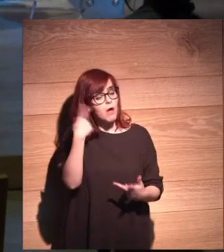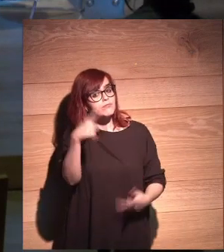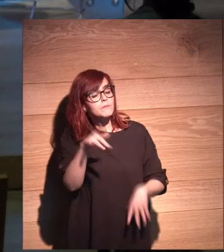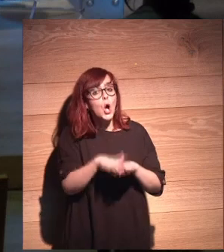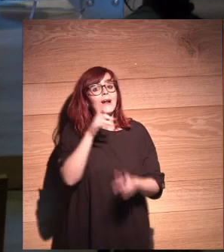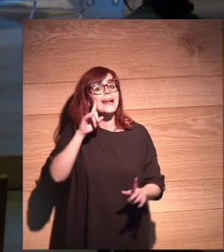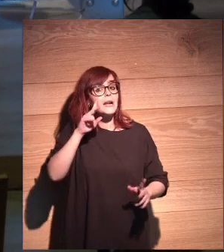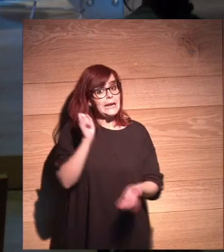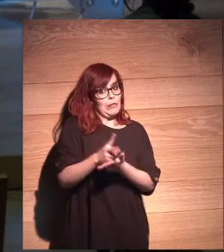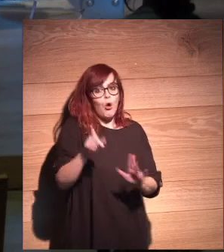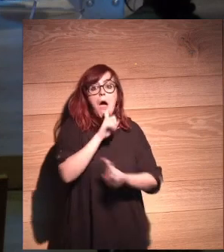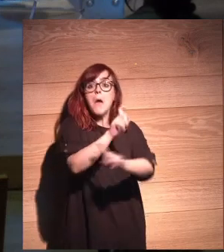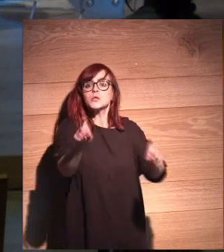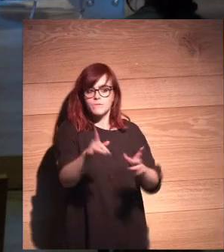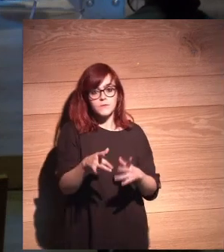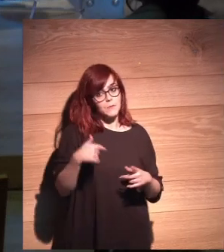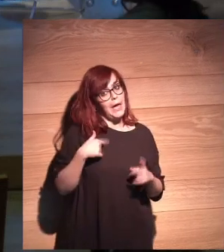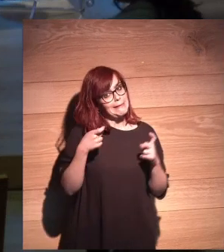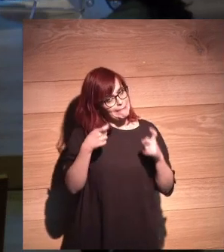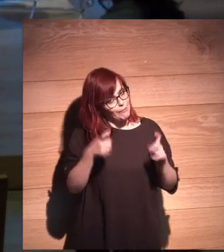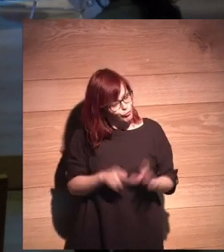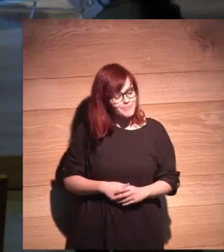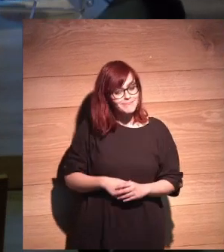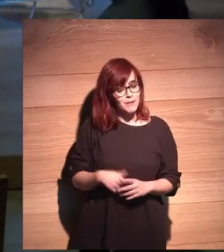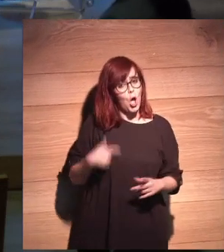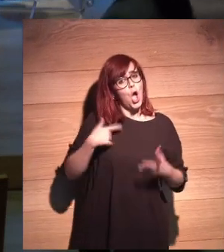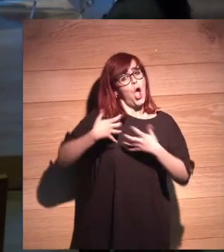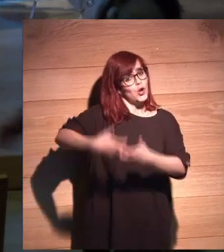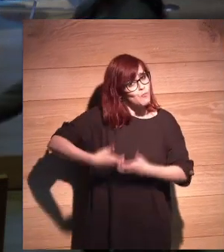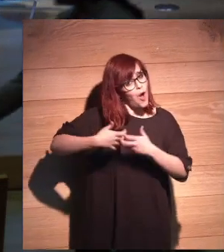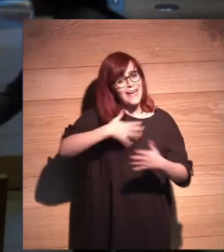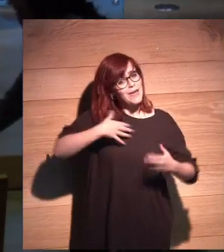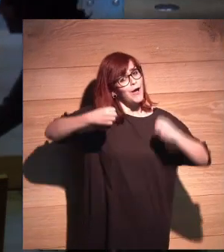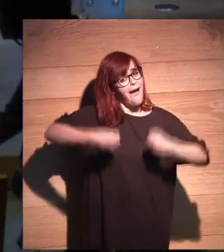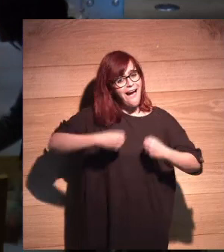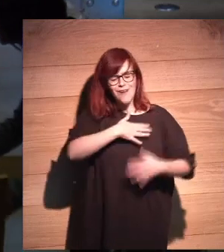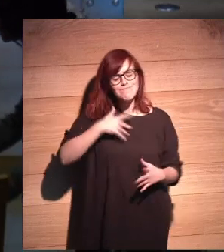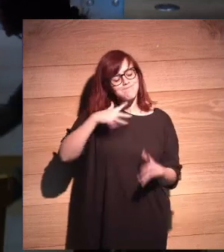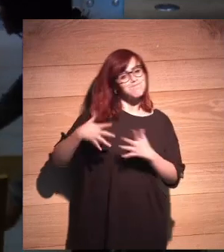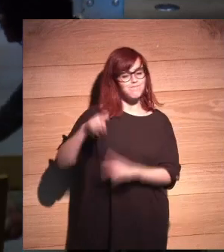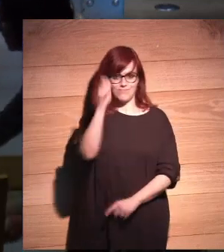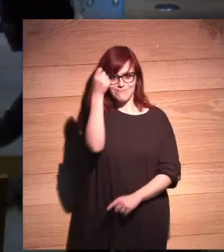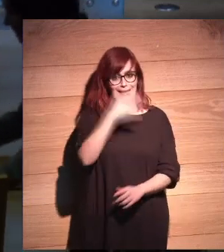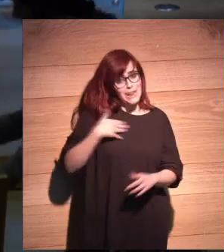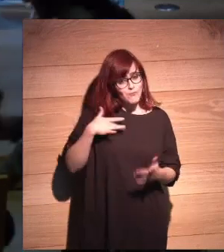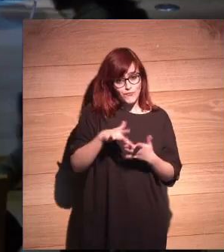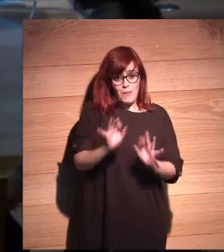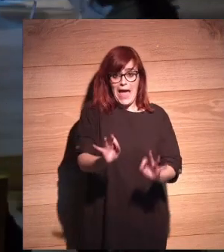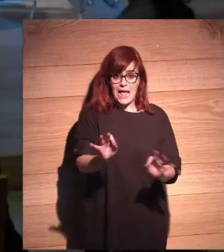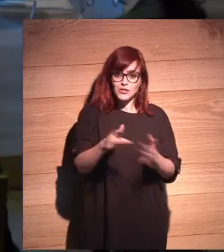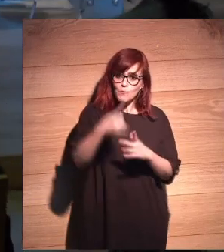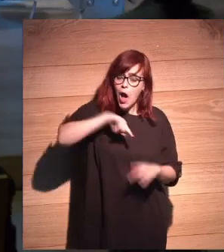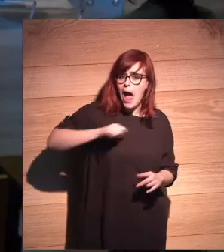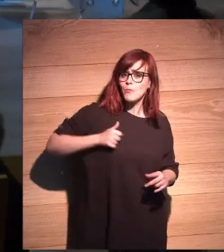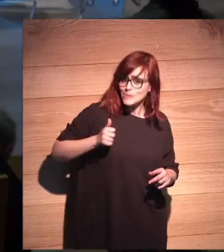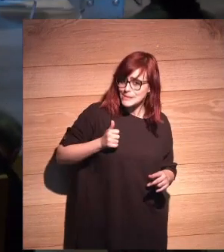un ruego que te hago, ¿eh? Estamos en ello. Estamos duramente empeñados en ello, me parece que es realmente así, y además lo hacemos